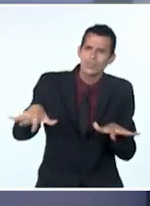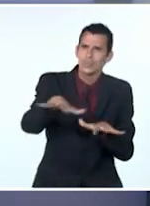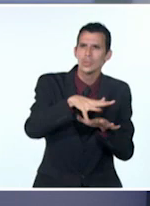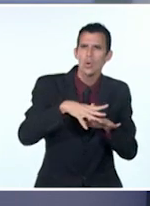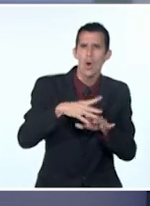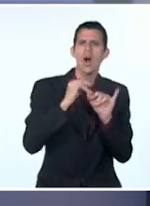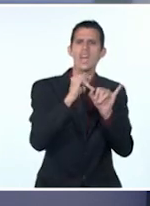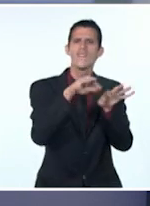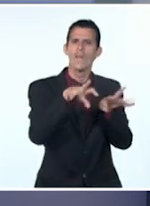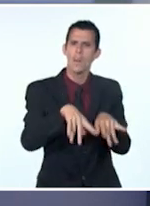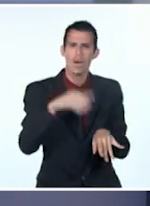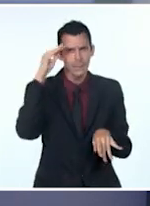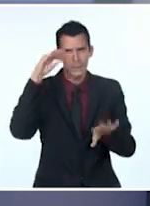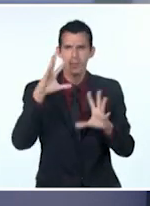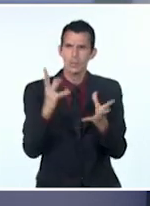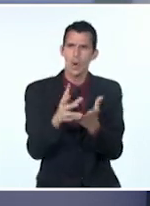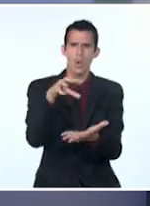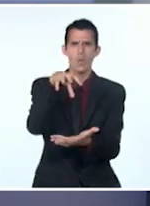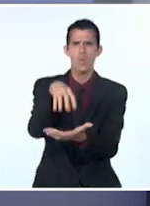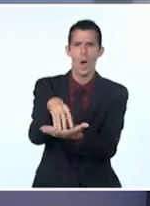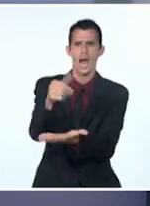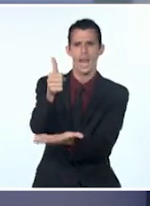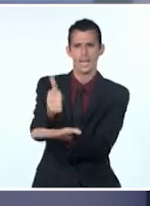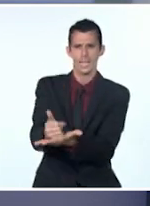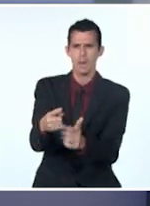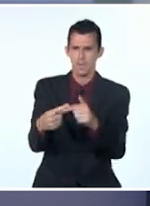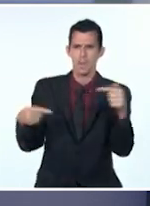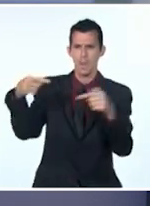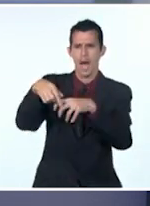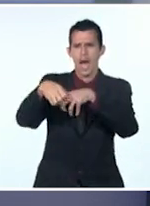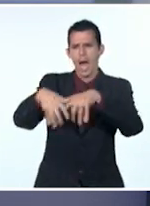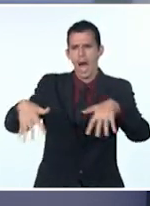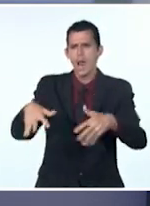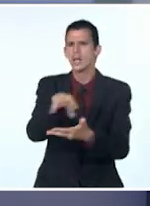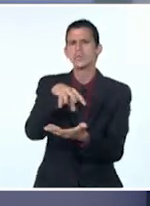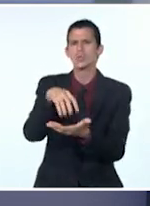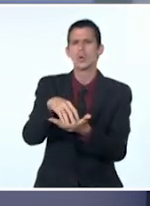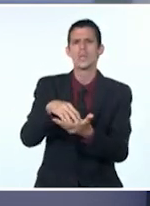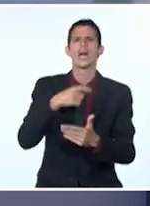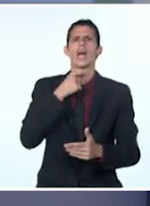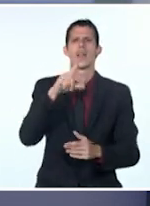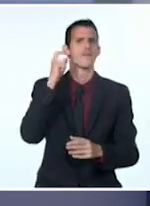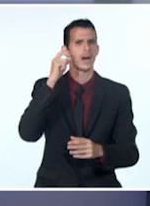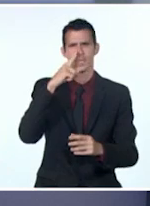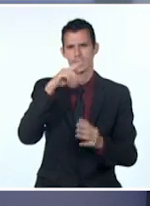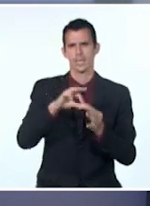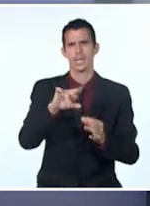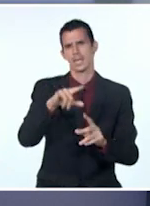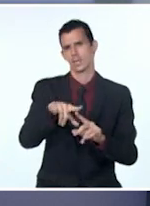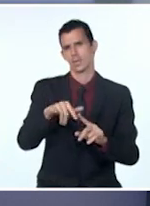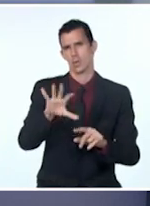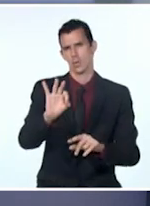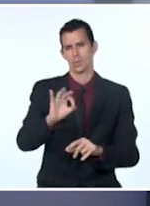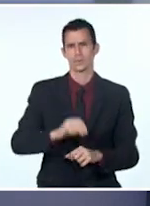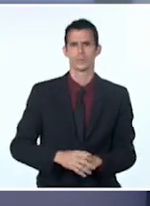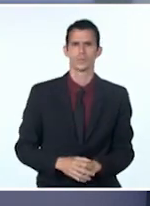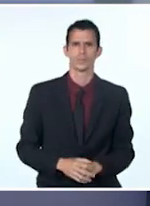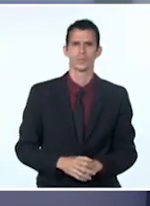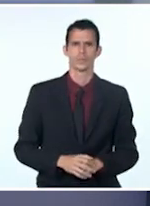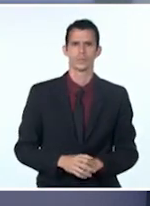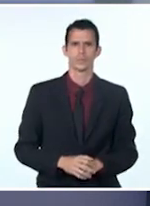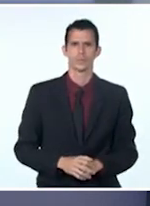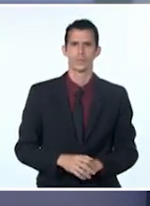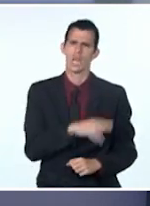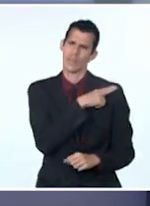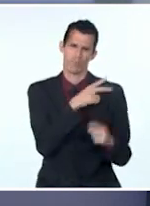Hernández, integrante del secretariado del Comité Central del Partido, jefa del Departamento de Atención a los Servicios, así como las máximas autoridades políticas